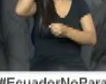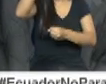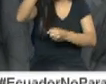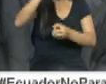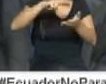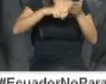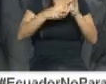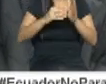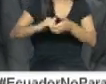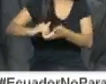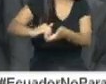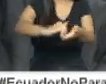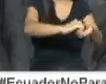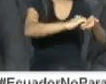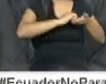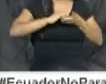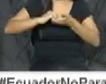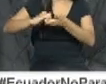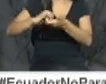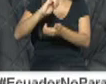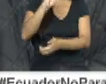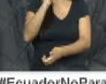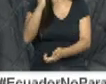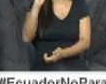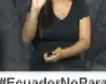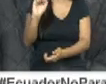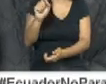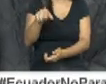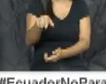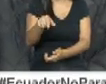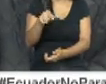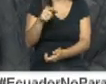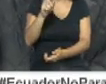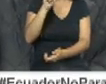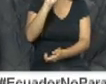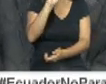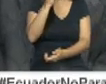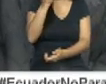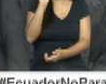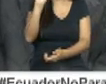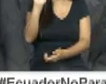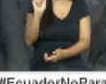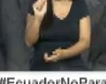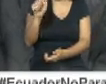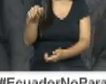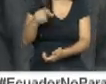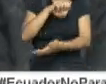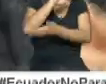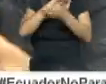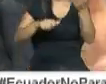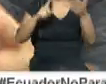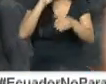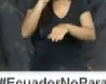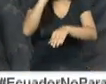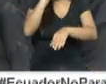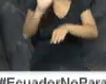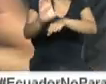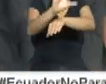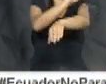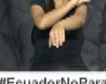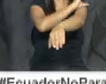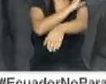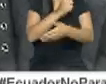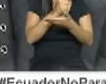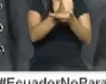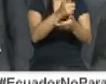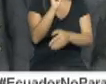ISBA no lo tiene, ¿no? Por ejemplo, no aportan al tema de seguro campesino, con lo cual la seguridad social civil, como muy corriente, nosotros lo